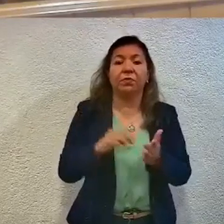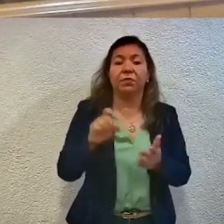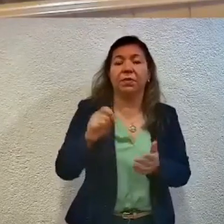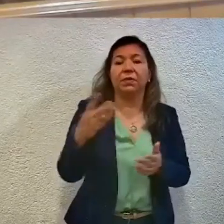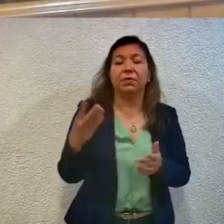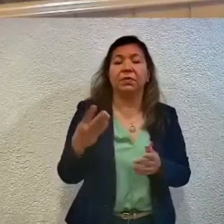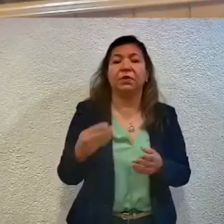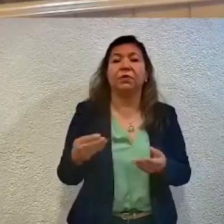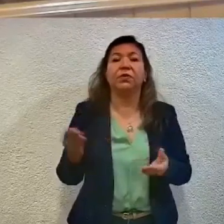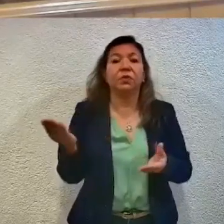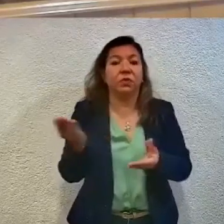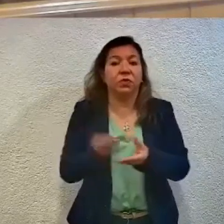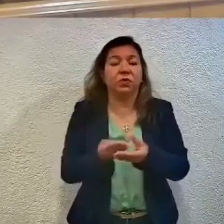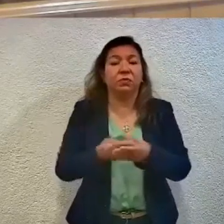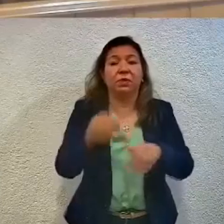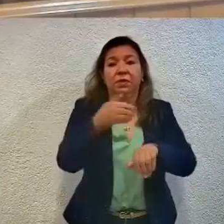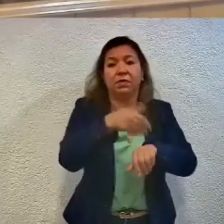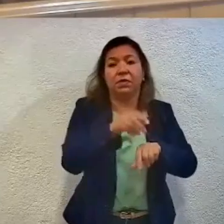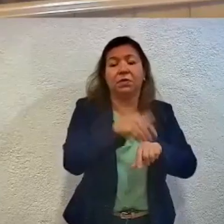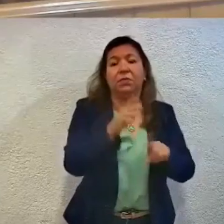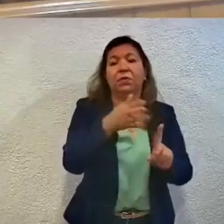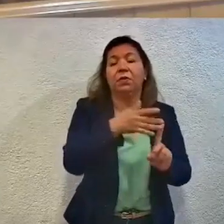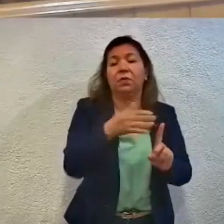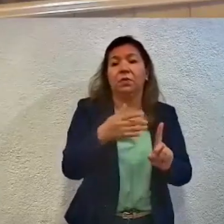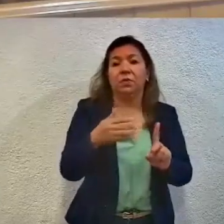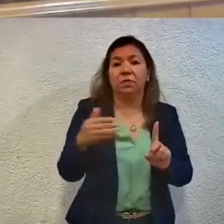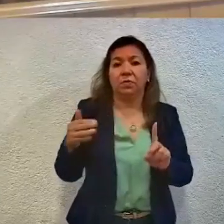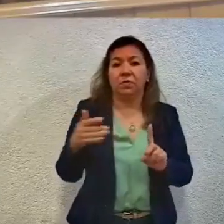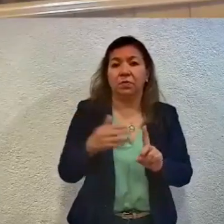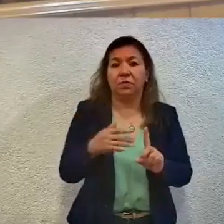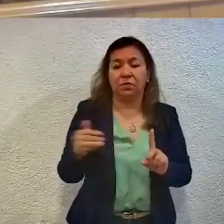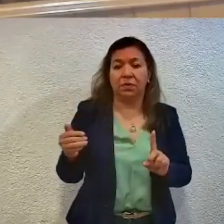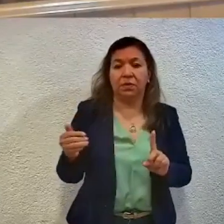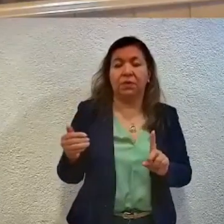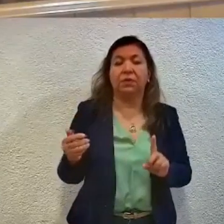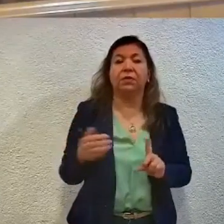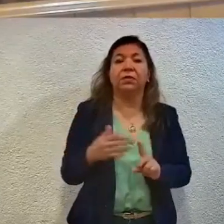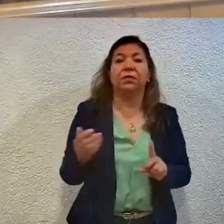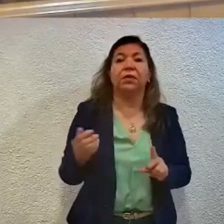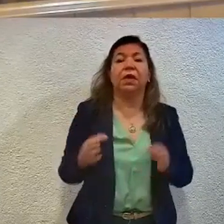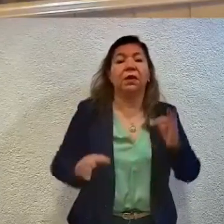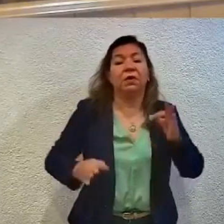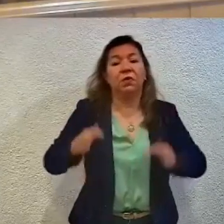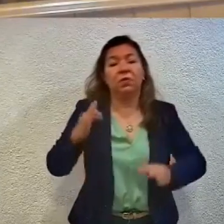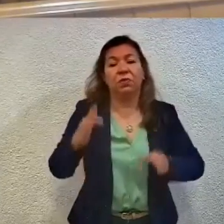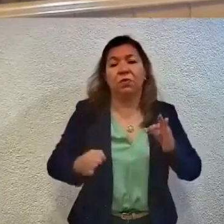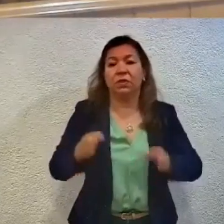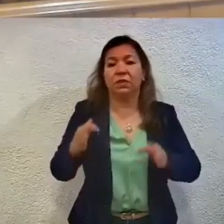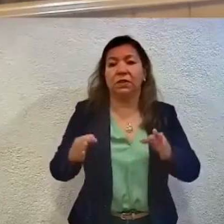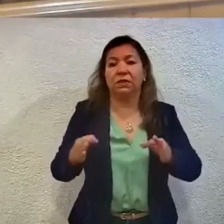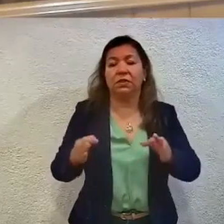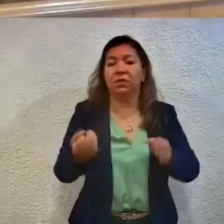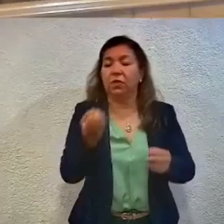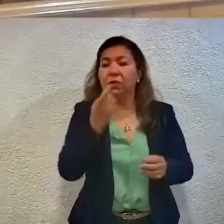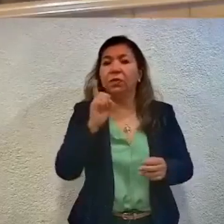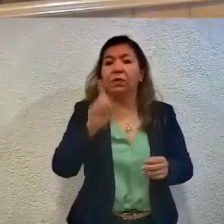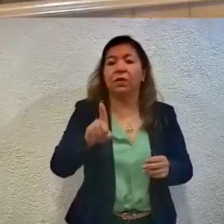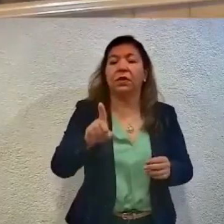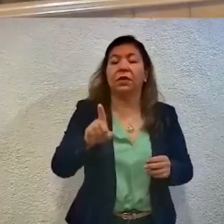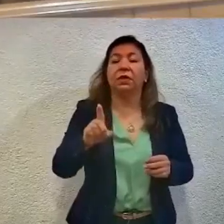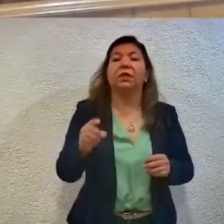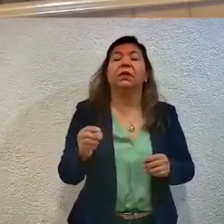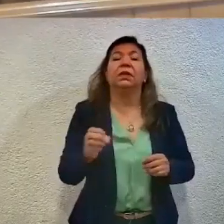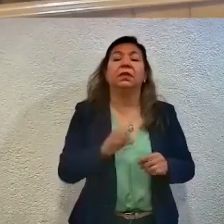diagonal 2024 y TEE-GEC, diagonal 213, diagonal 2024 al juicio electoral